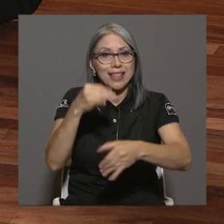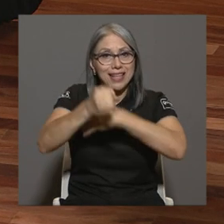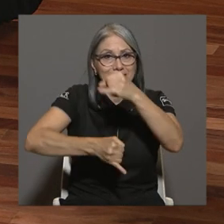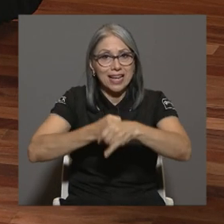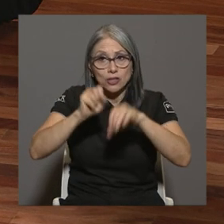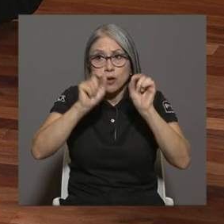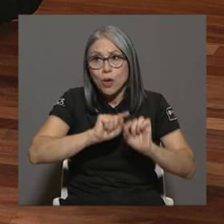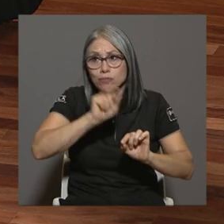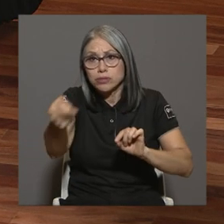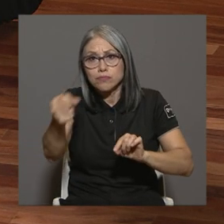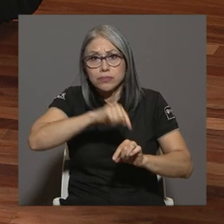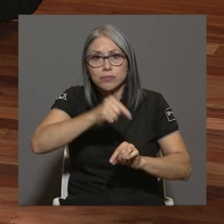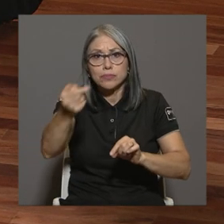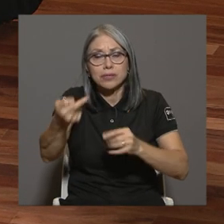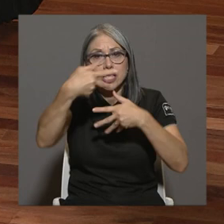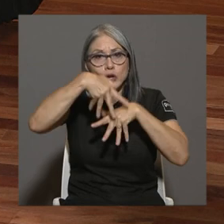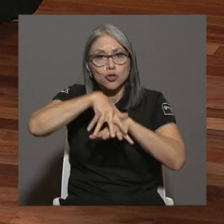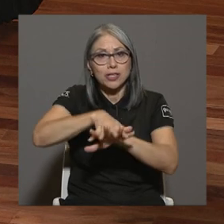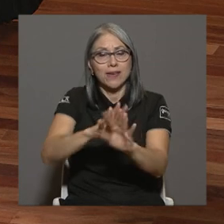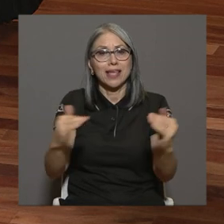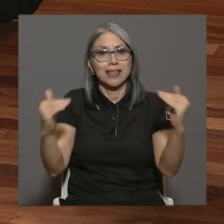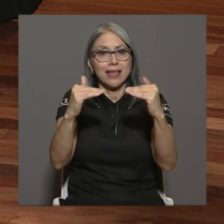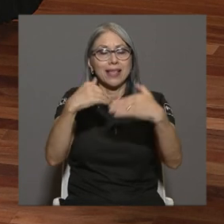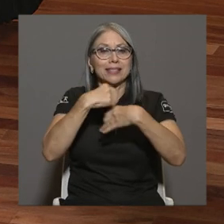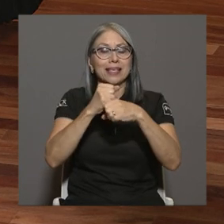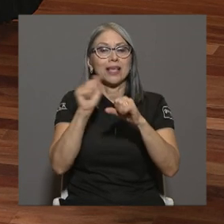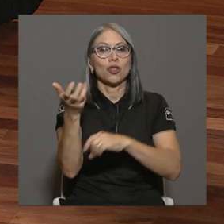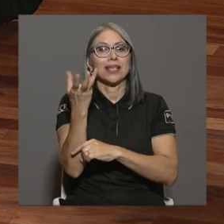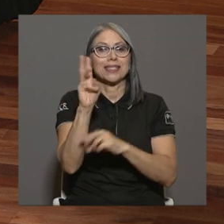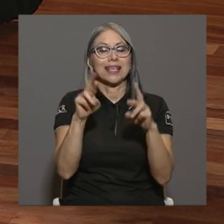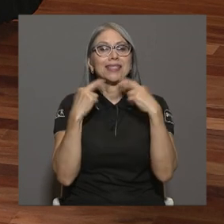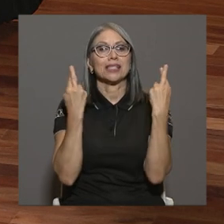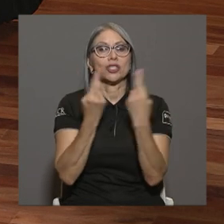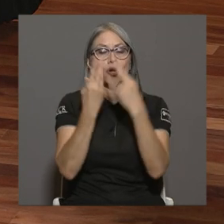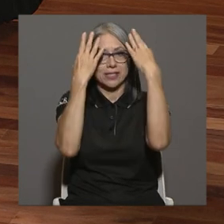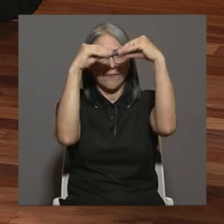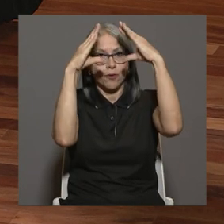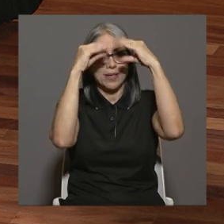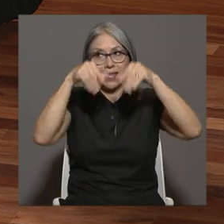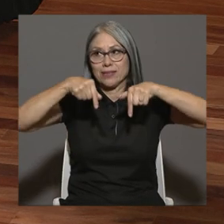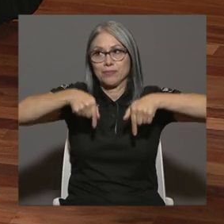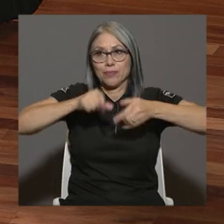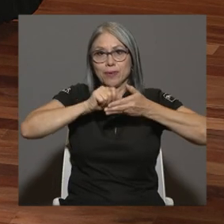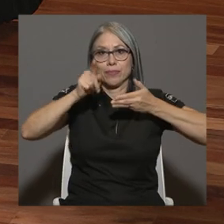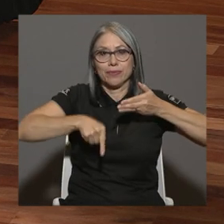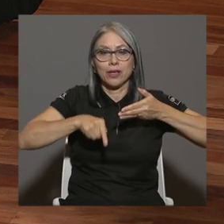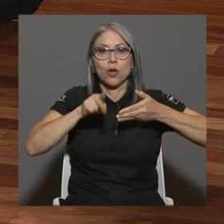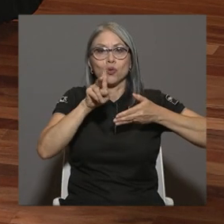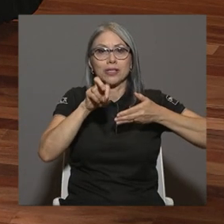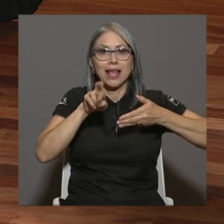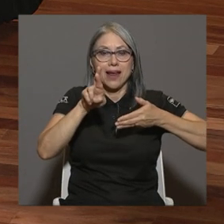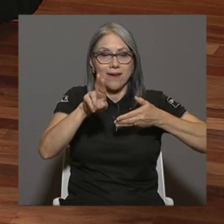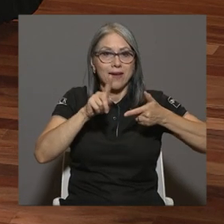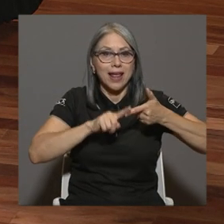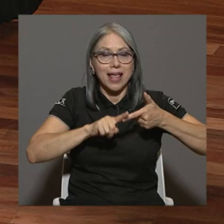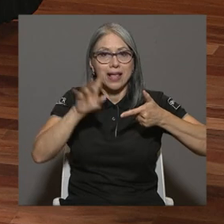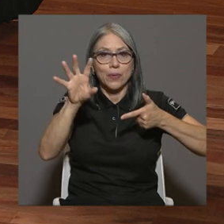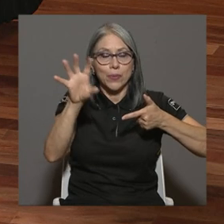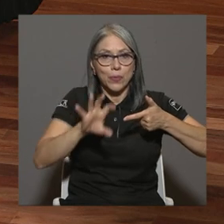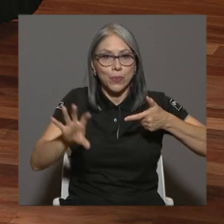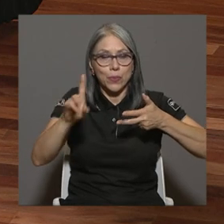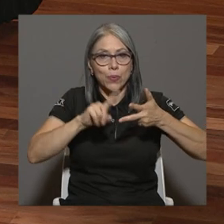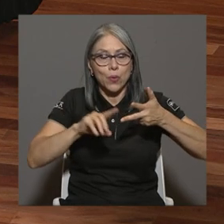equitativa, se realizaron 16 sesiones informativas en la sede Rodrigo Facio, la sede del Caribe, la sede